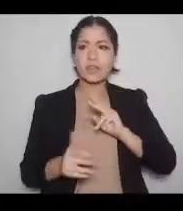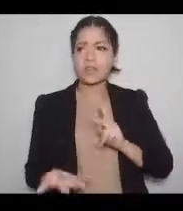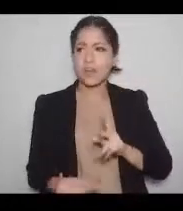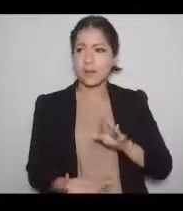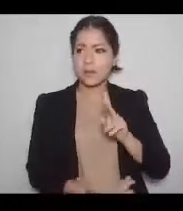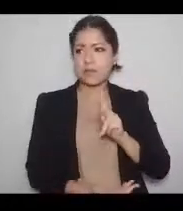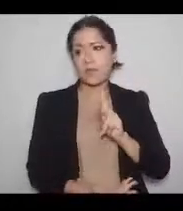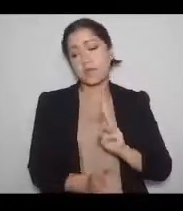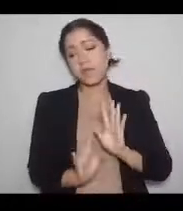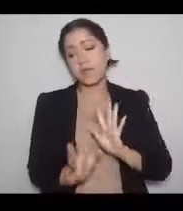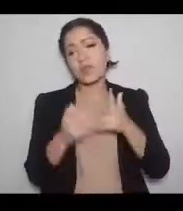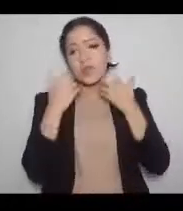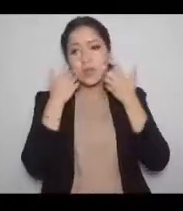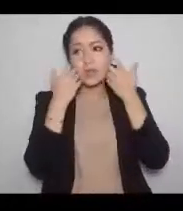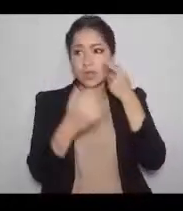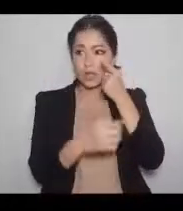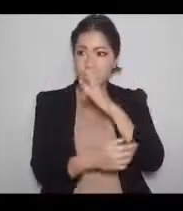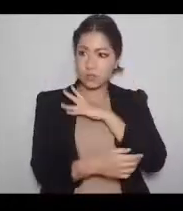sustituiría.